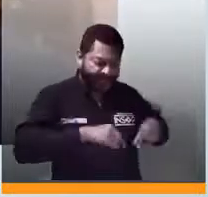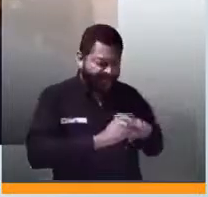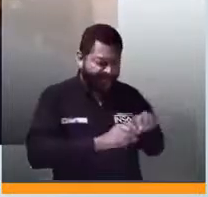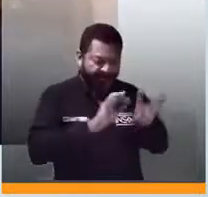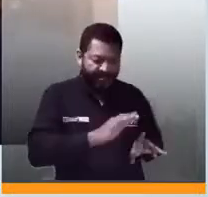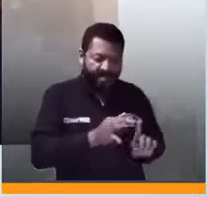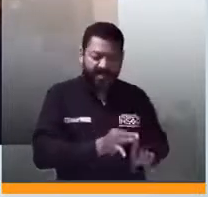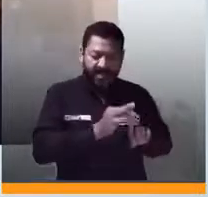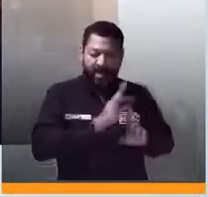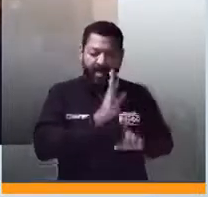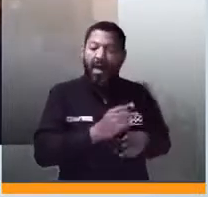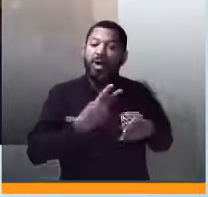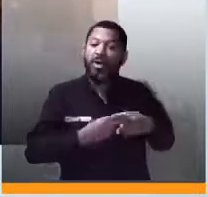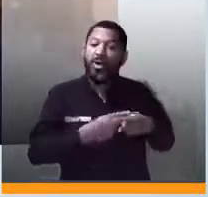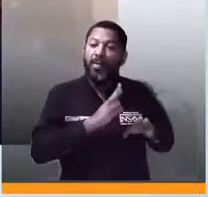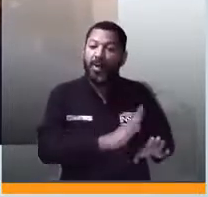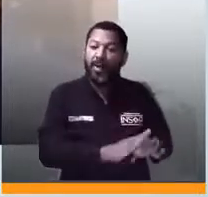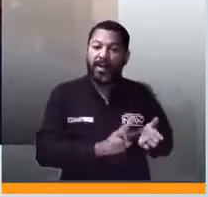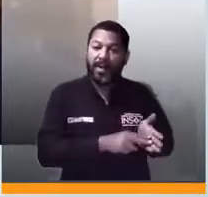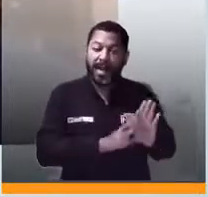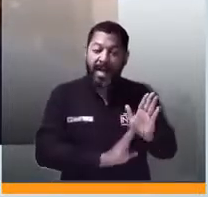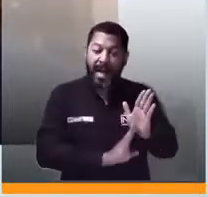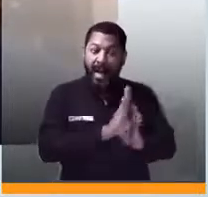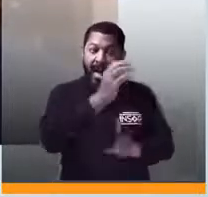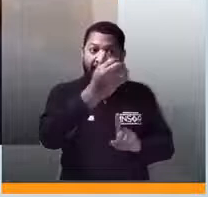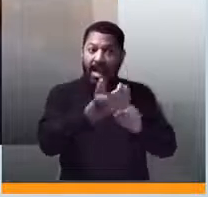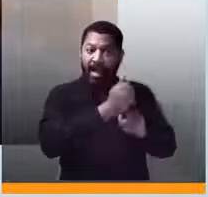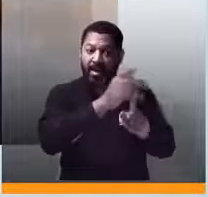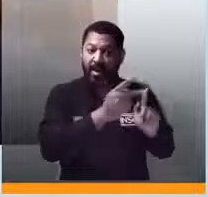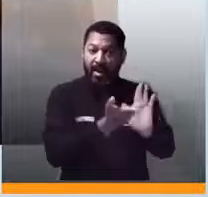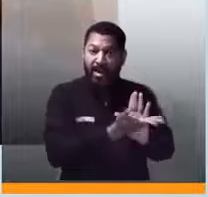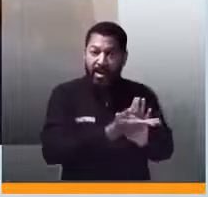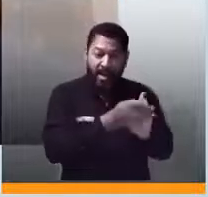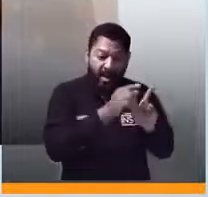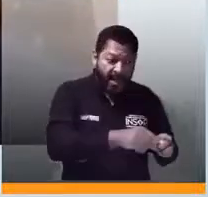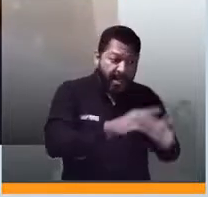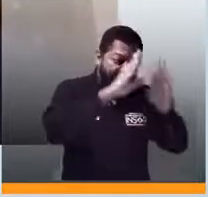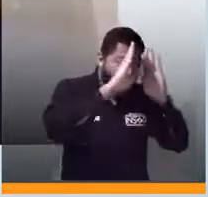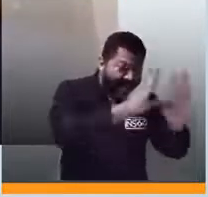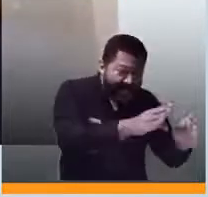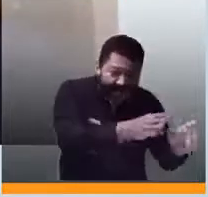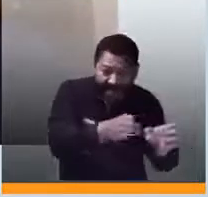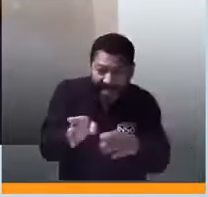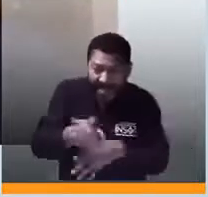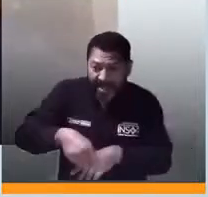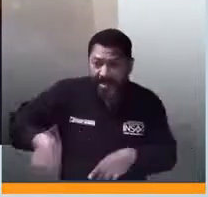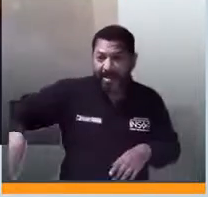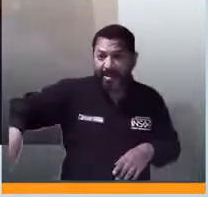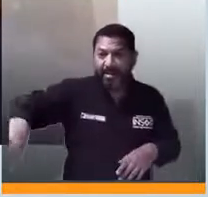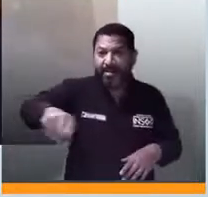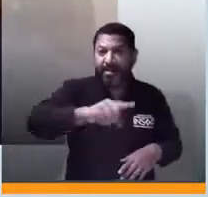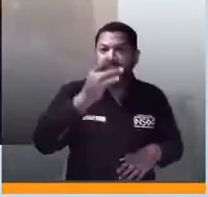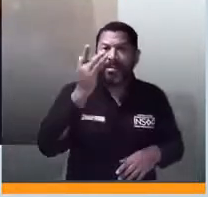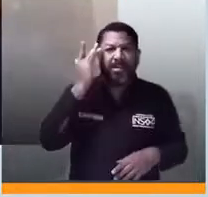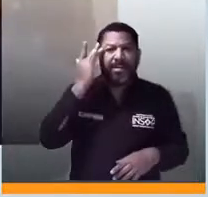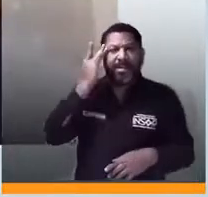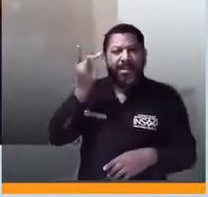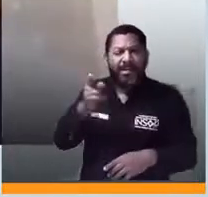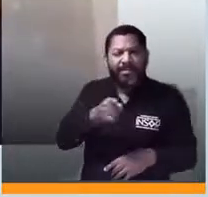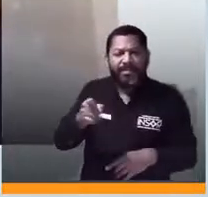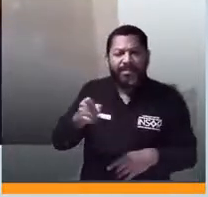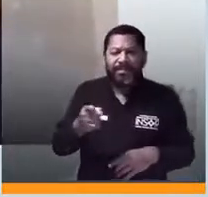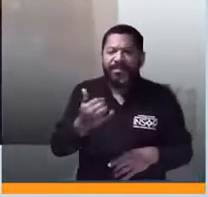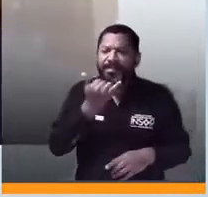que hoy se llama del éxito de estudiante, es decir, atenta, tener el radar atento de por qué los